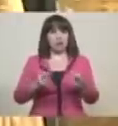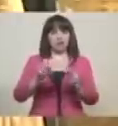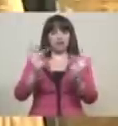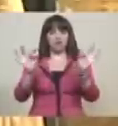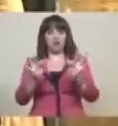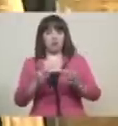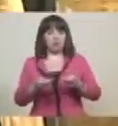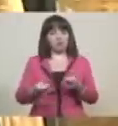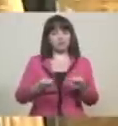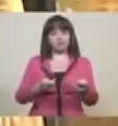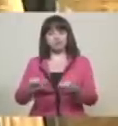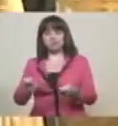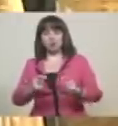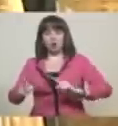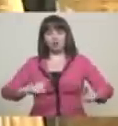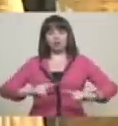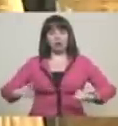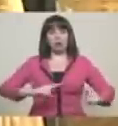manejando.